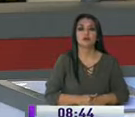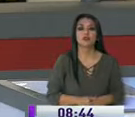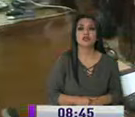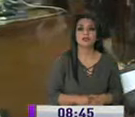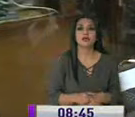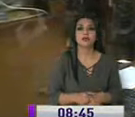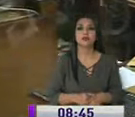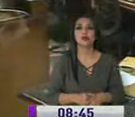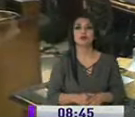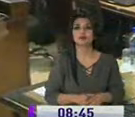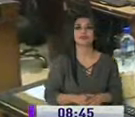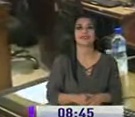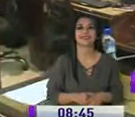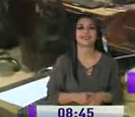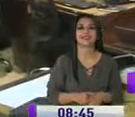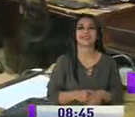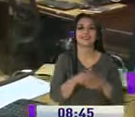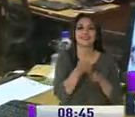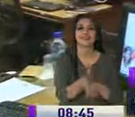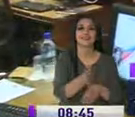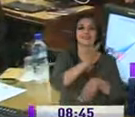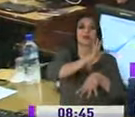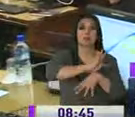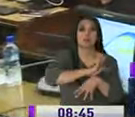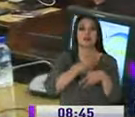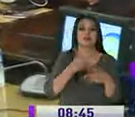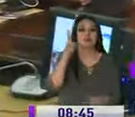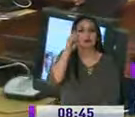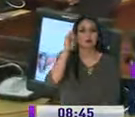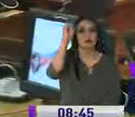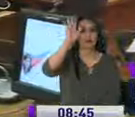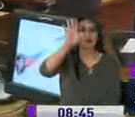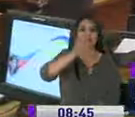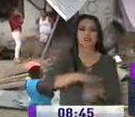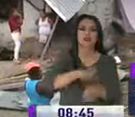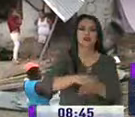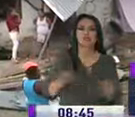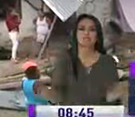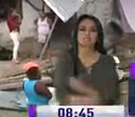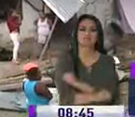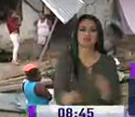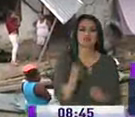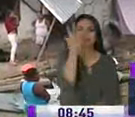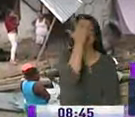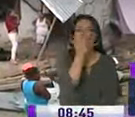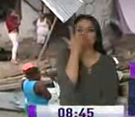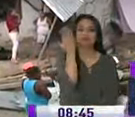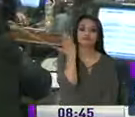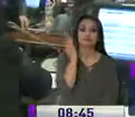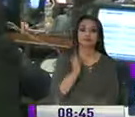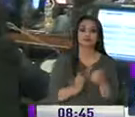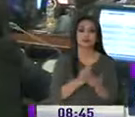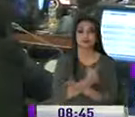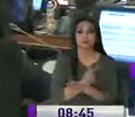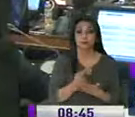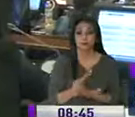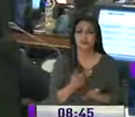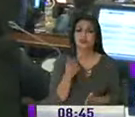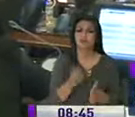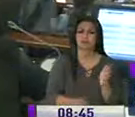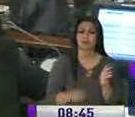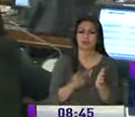Dirección de Aviación Civil fueron detenidos en Manta. Esto como parte de una presunta red internacional que utilizaban narcoavionetas para el envío